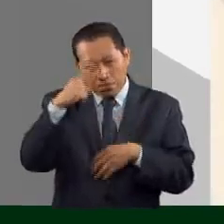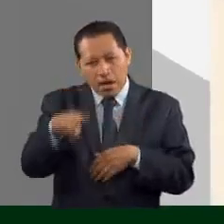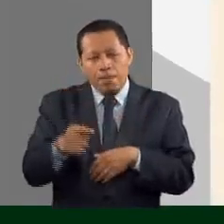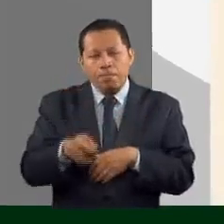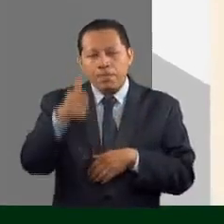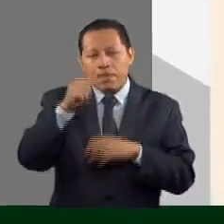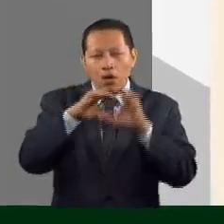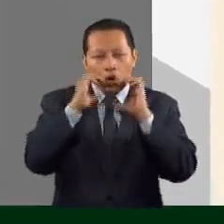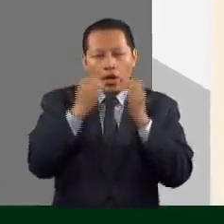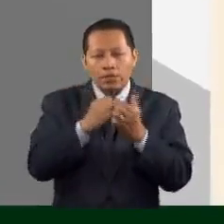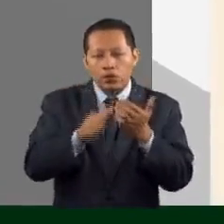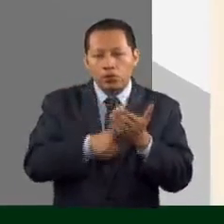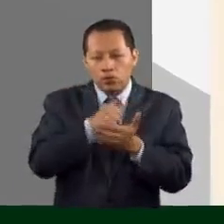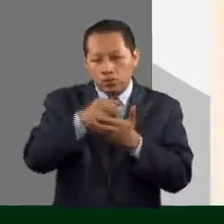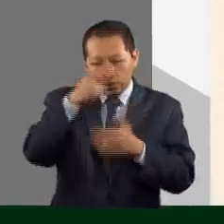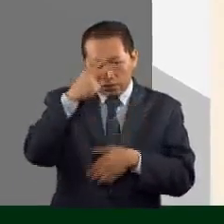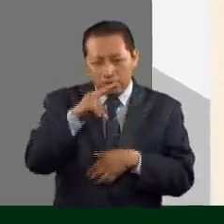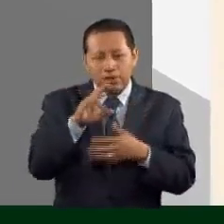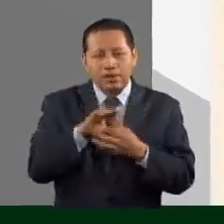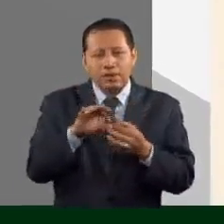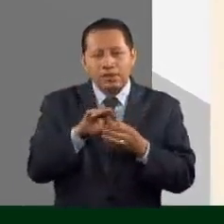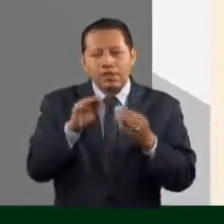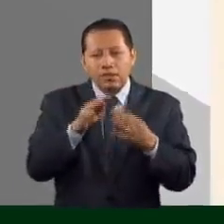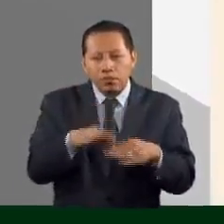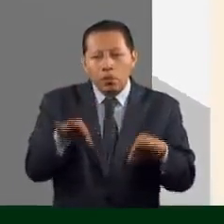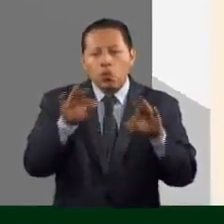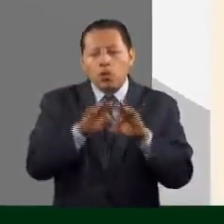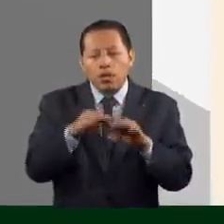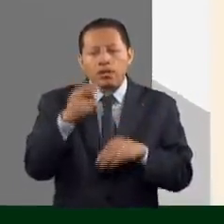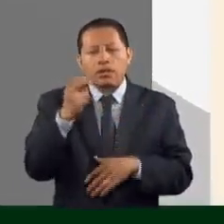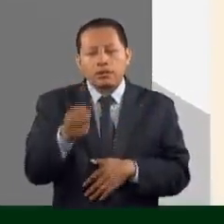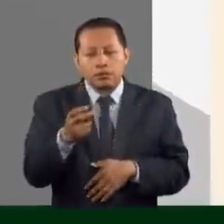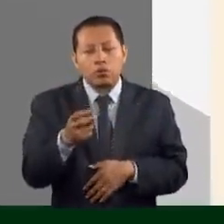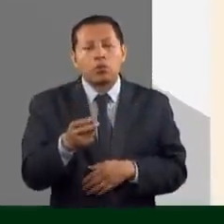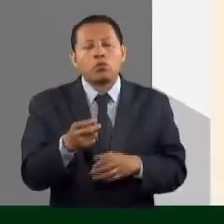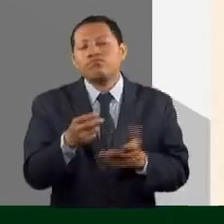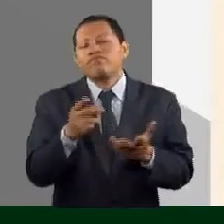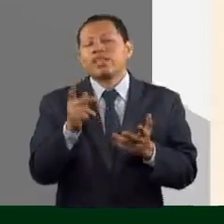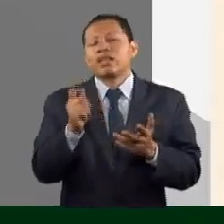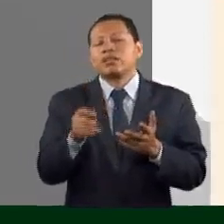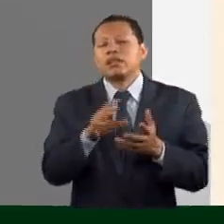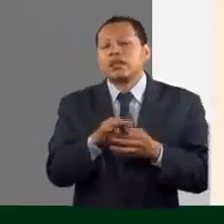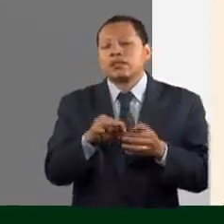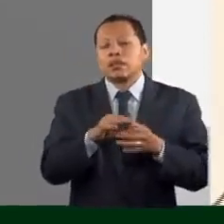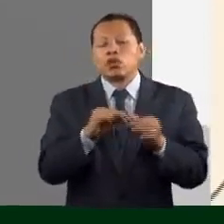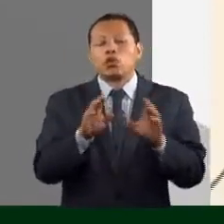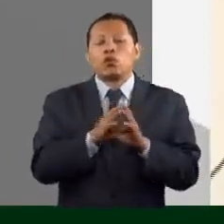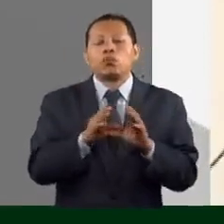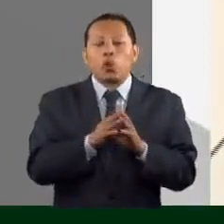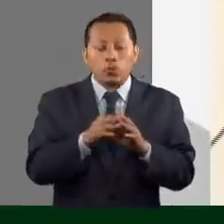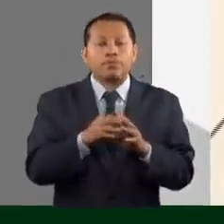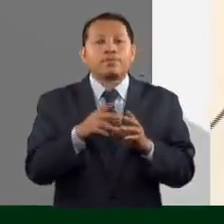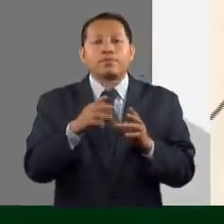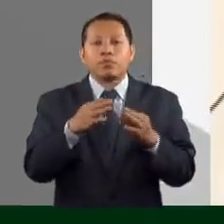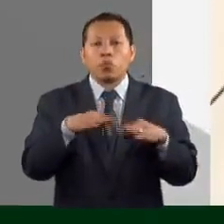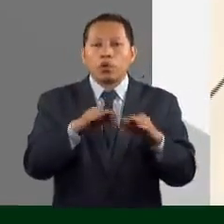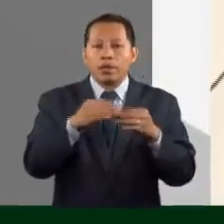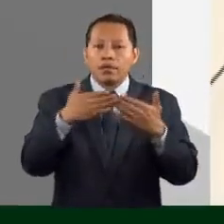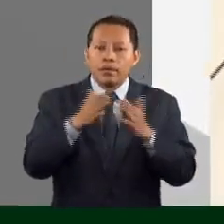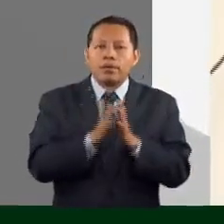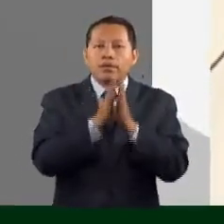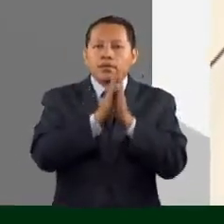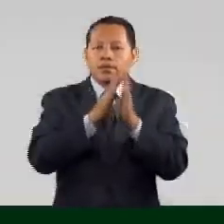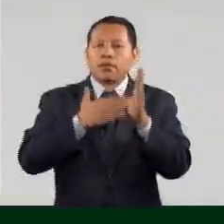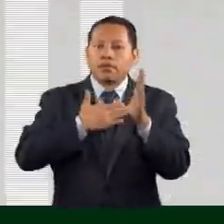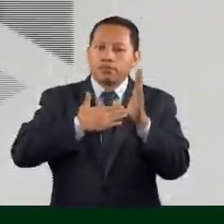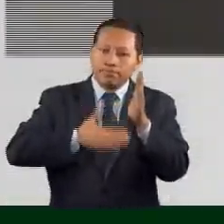de México, en donde destacó la importancia que tiene esta nueva narrativa en la construcción de una democracia participativa.